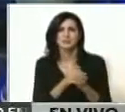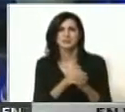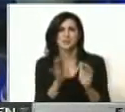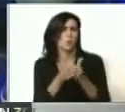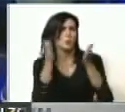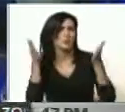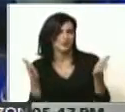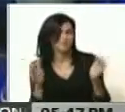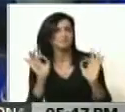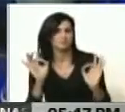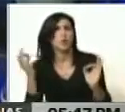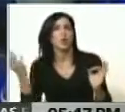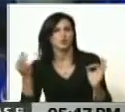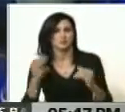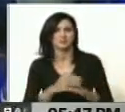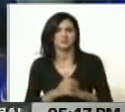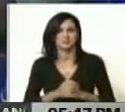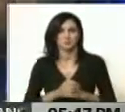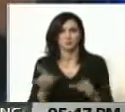algo...